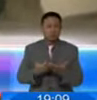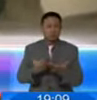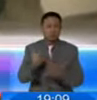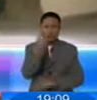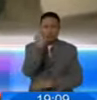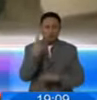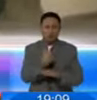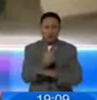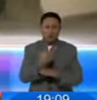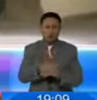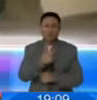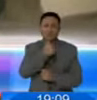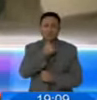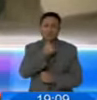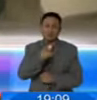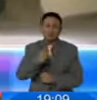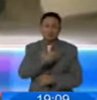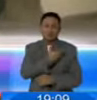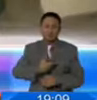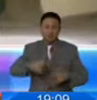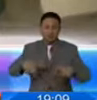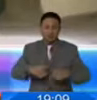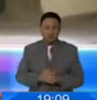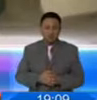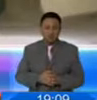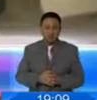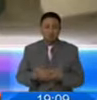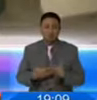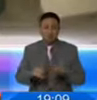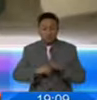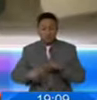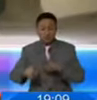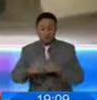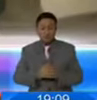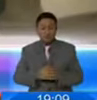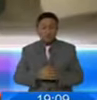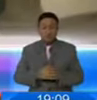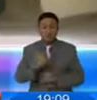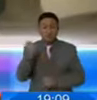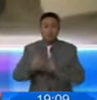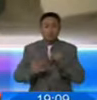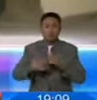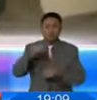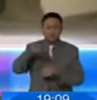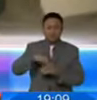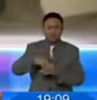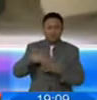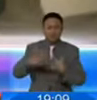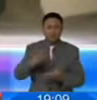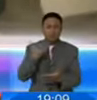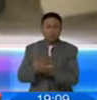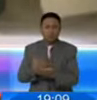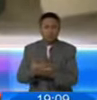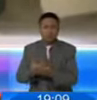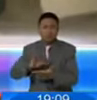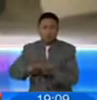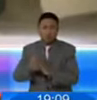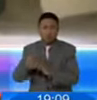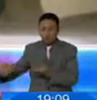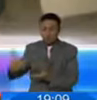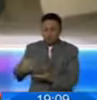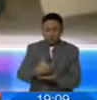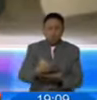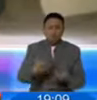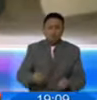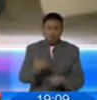de una hora a puertas cerradas. A su salida, Bucarán señaló que durante toda su última campaña recogió varias propuestas de la comunidad y hoy se